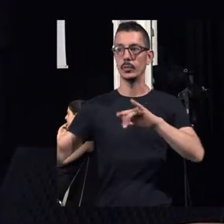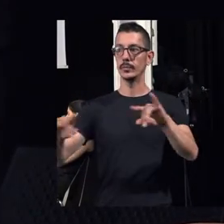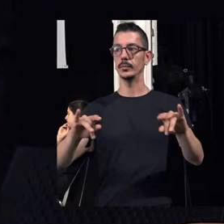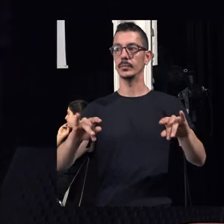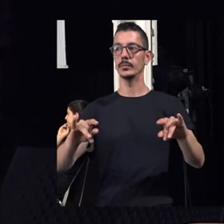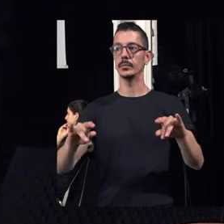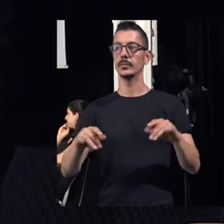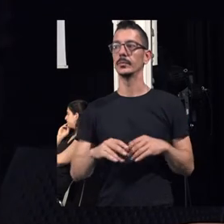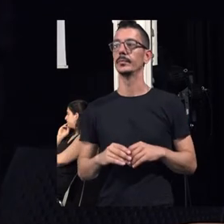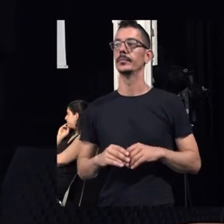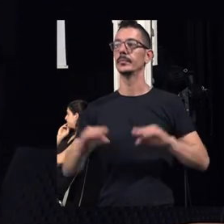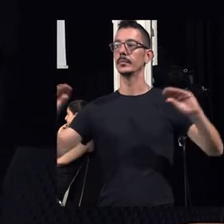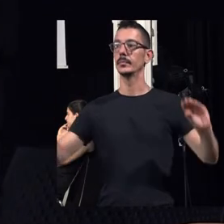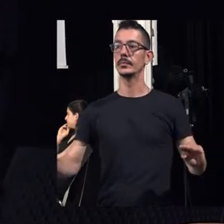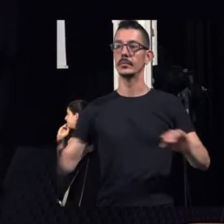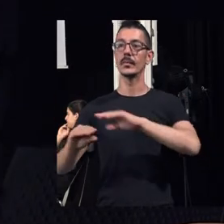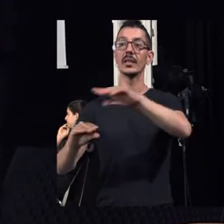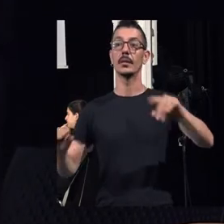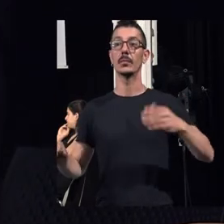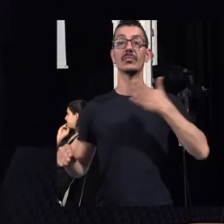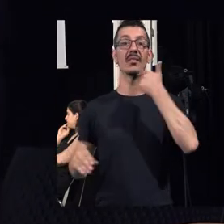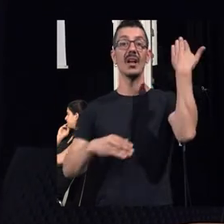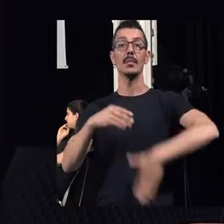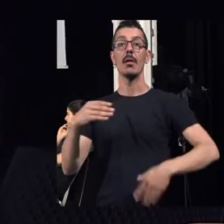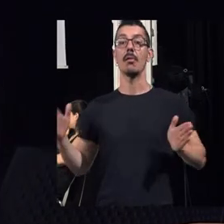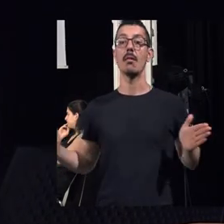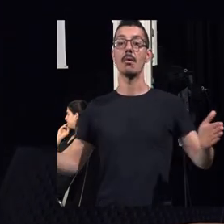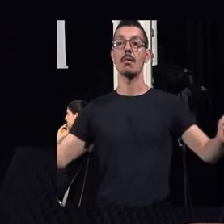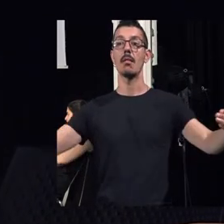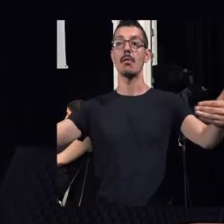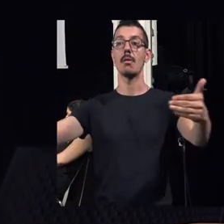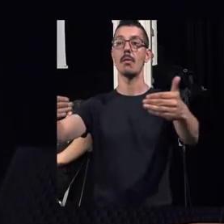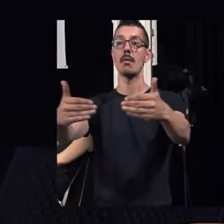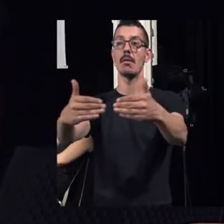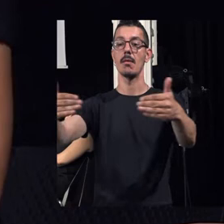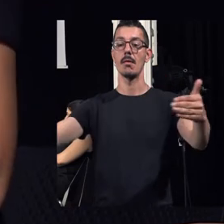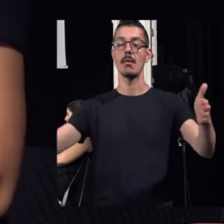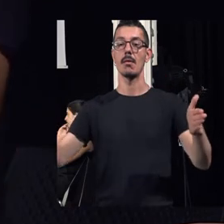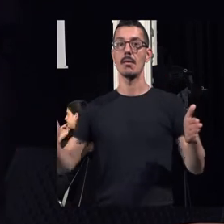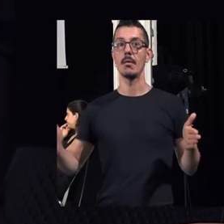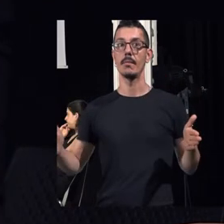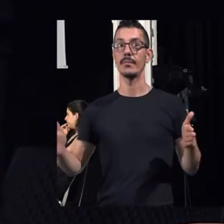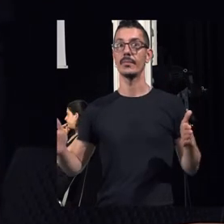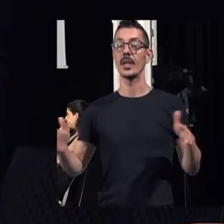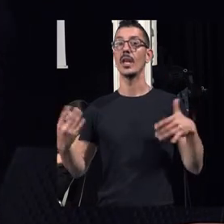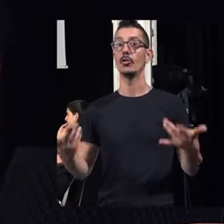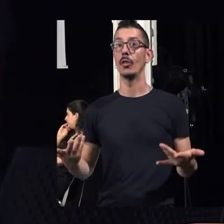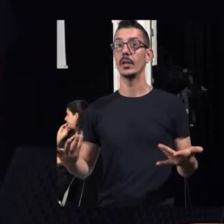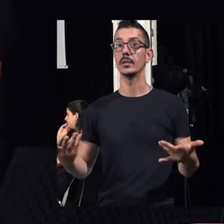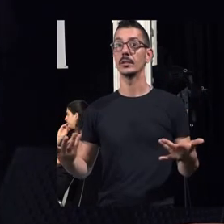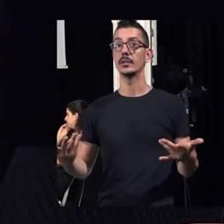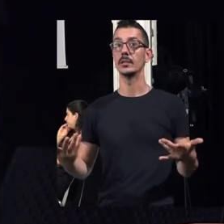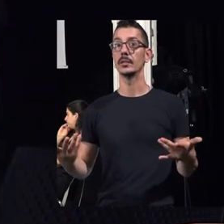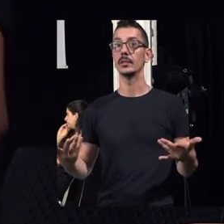El tablero tiene confines, tiene fronteras, genera un adentro del